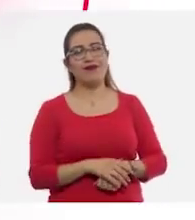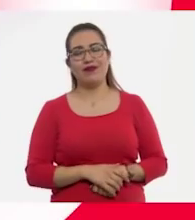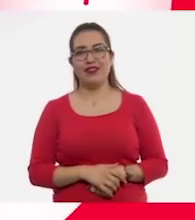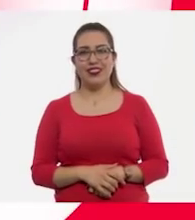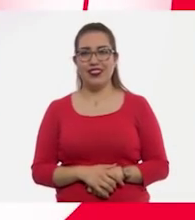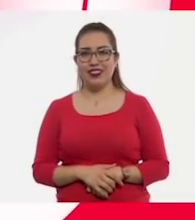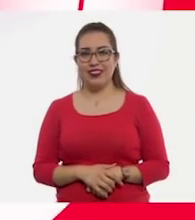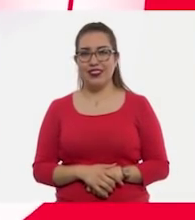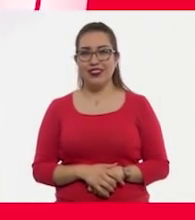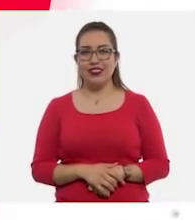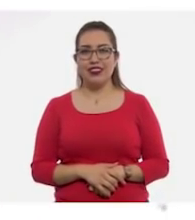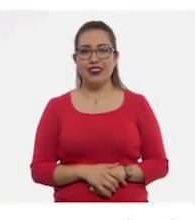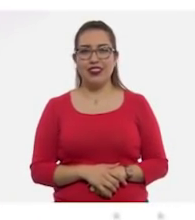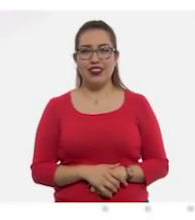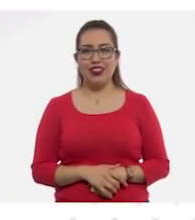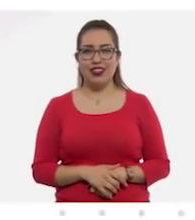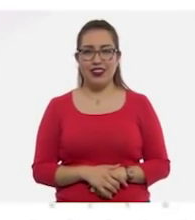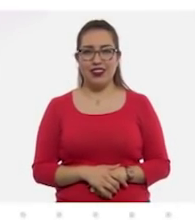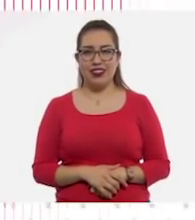¡Hija!